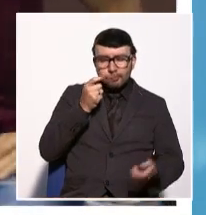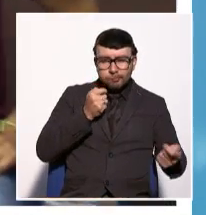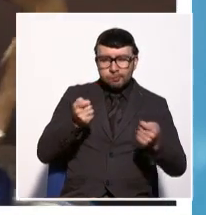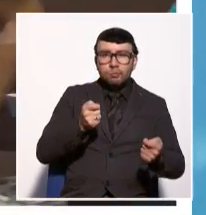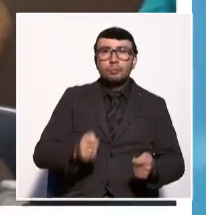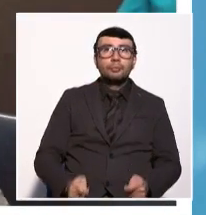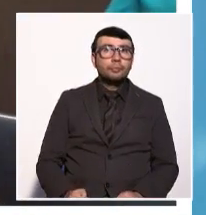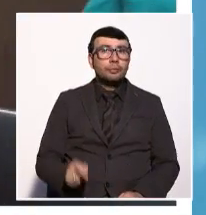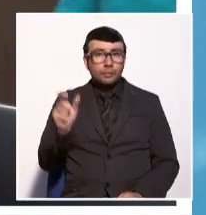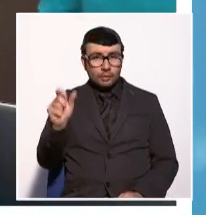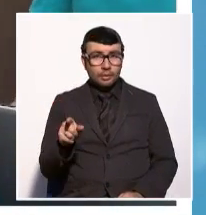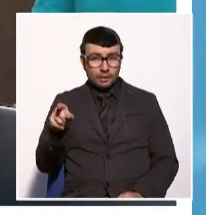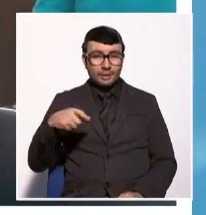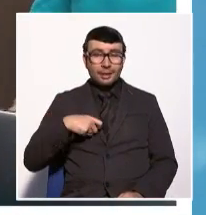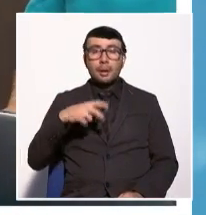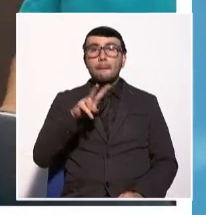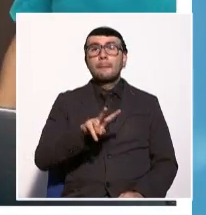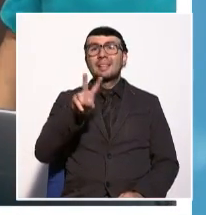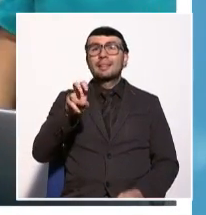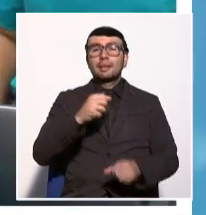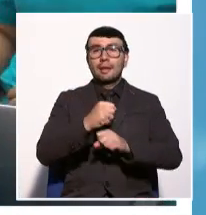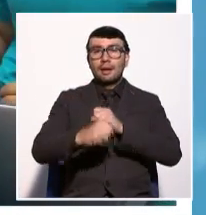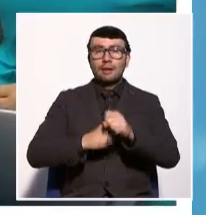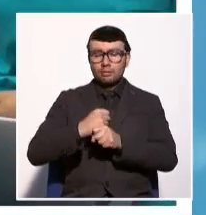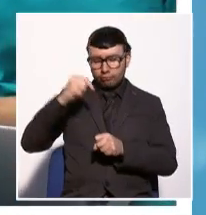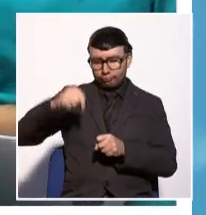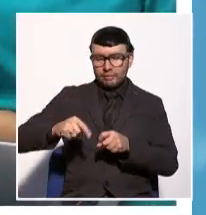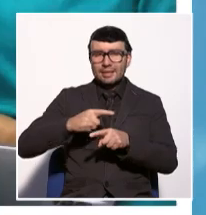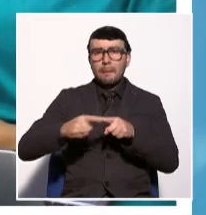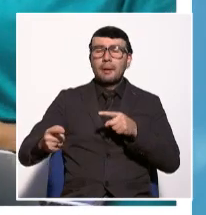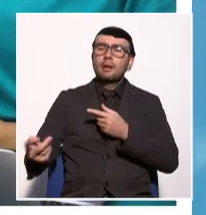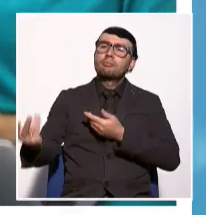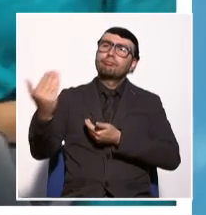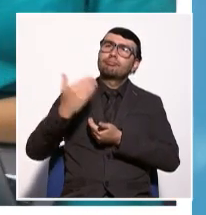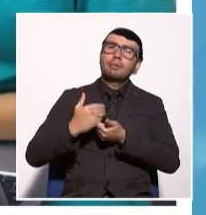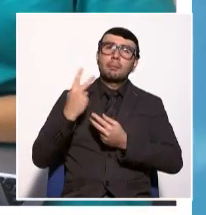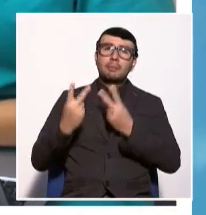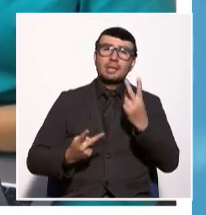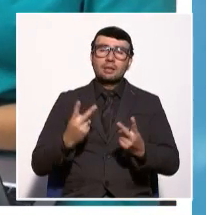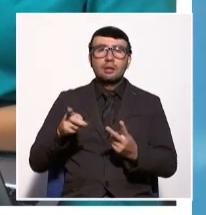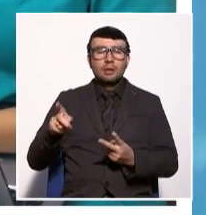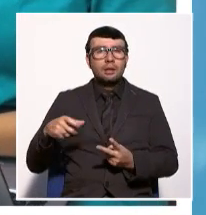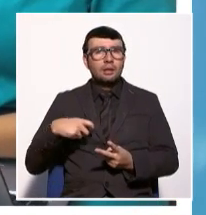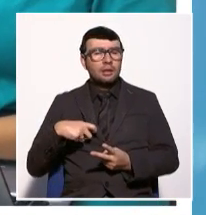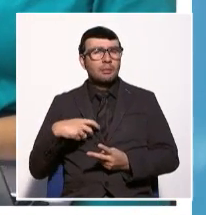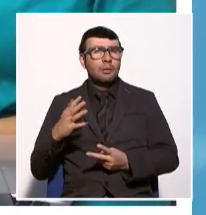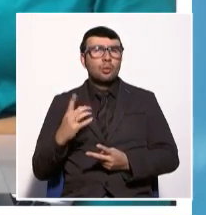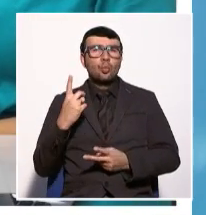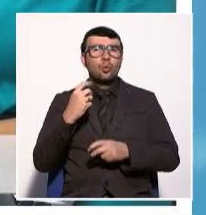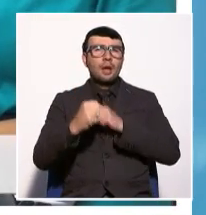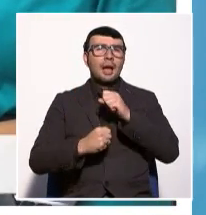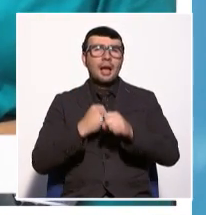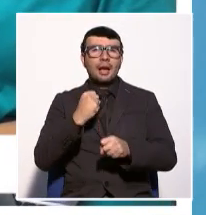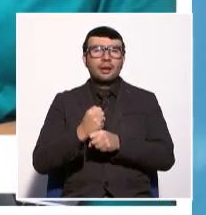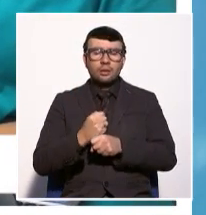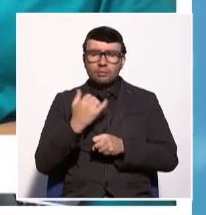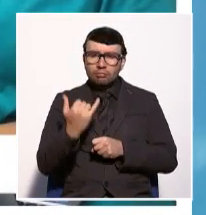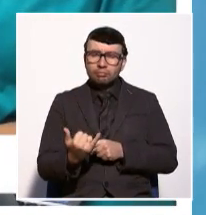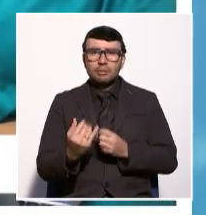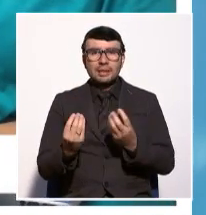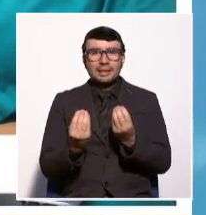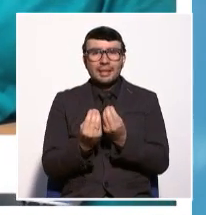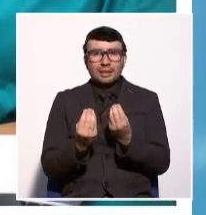de 27 años esta semana él tiene un partido más o menos un año de evolución y aparición de una masa en